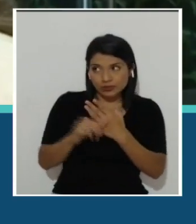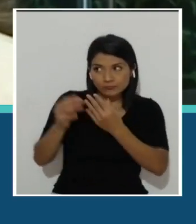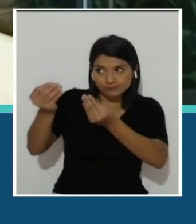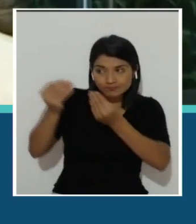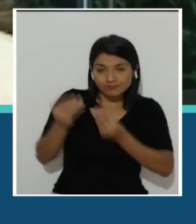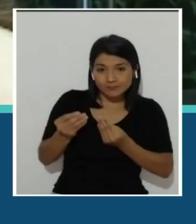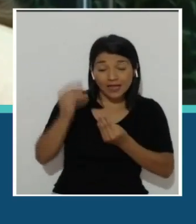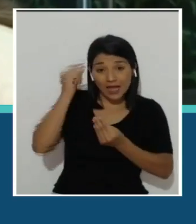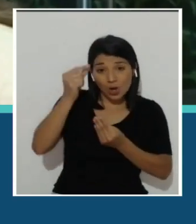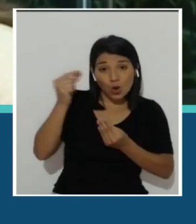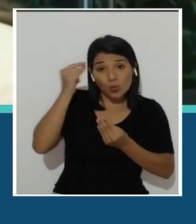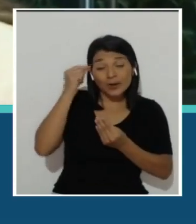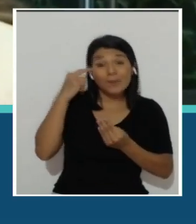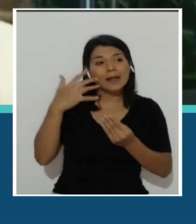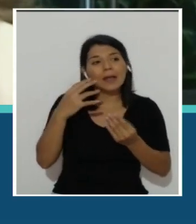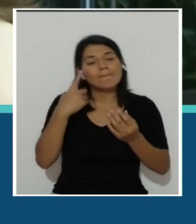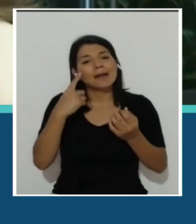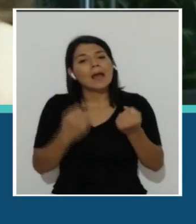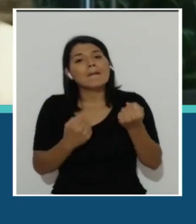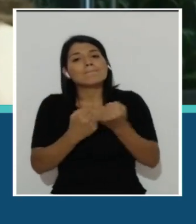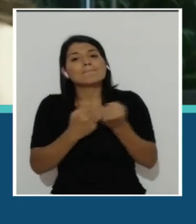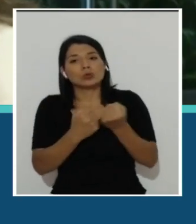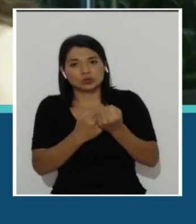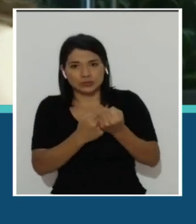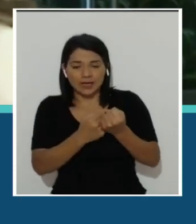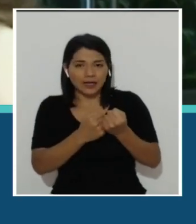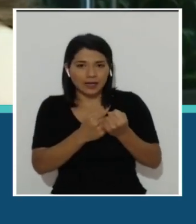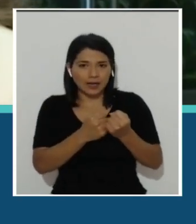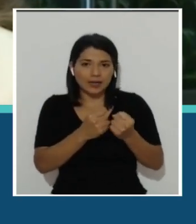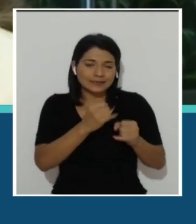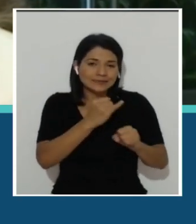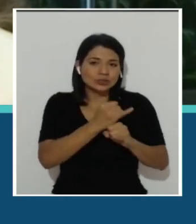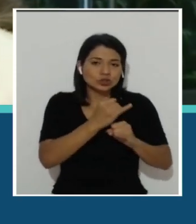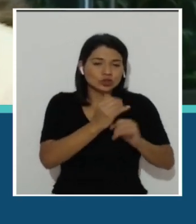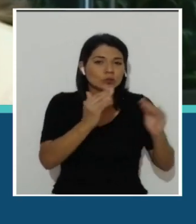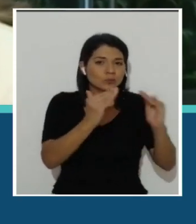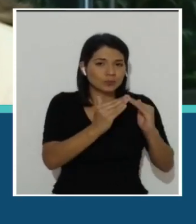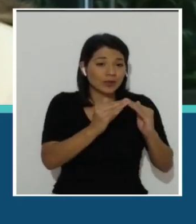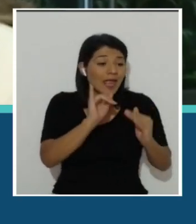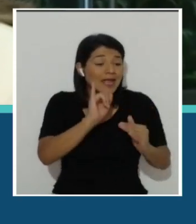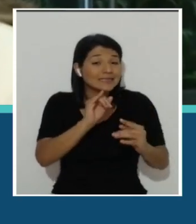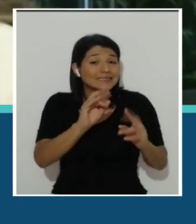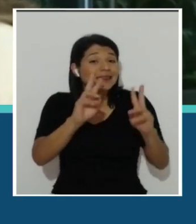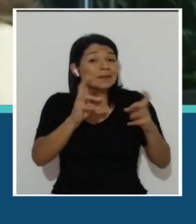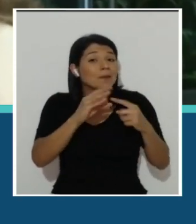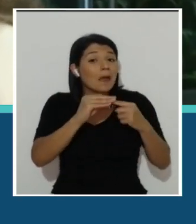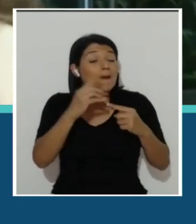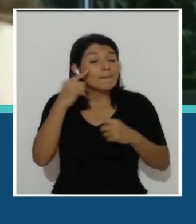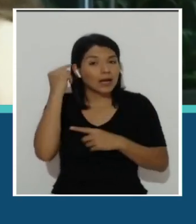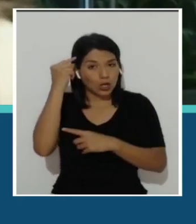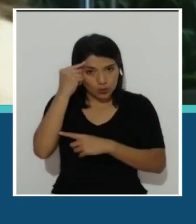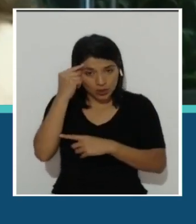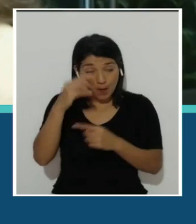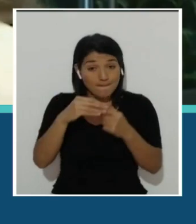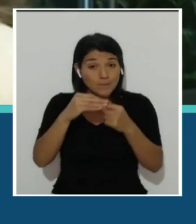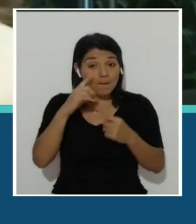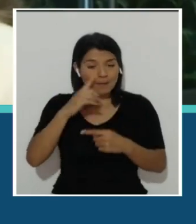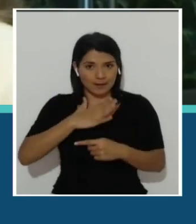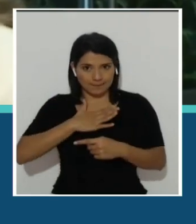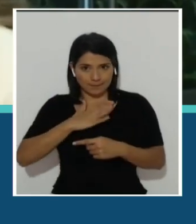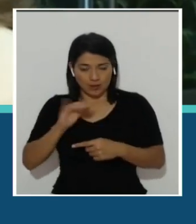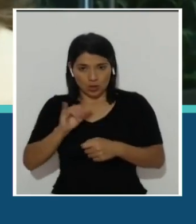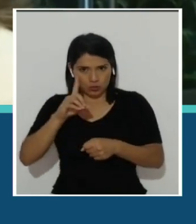de vivienda. Eso es una prioridad de este gobierno, es una prioridad de esta diputada, de apoyar a todo lo que es vivienda, en todos los